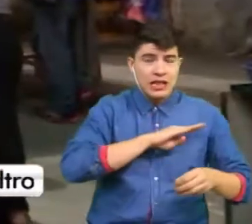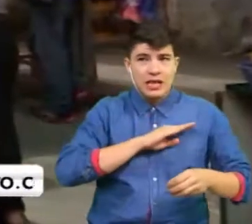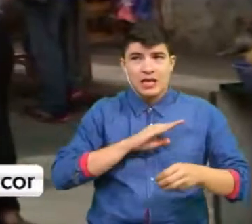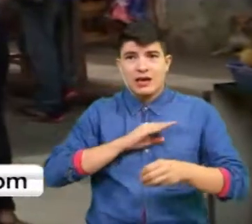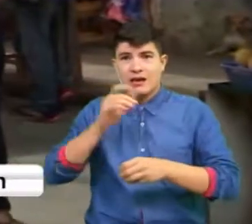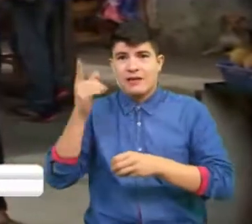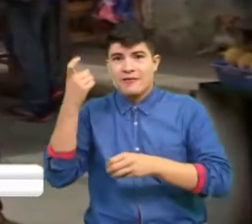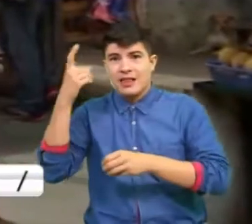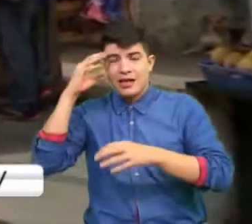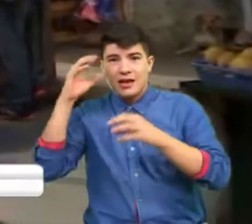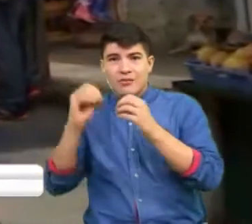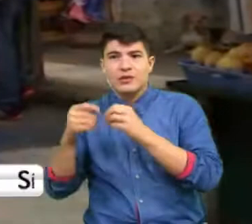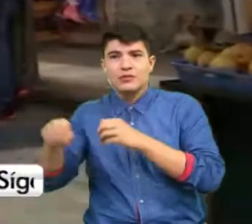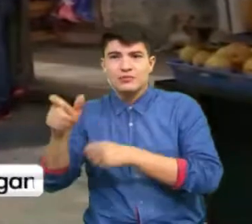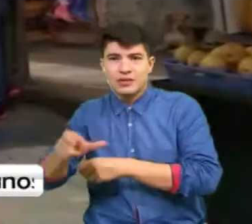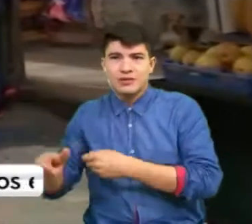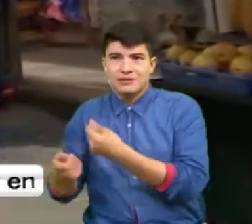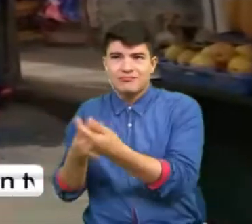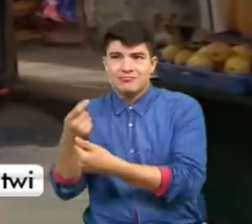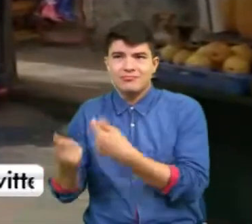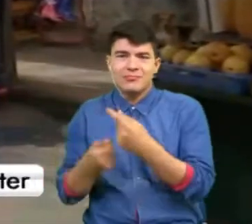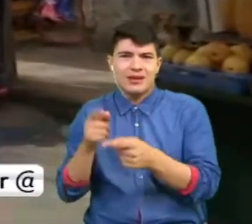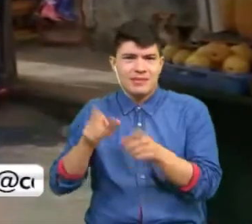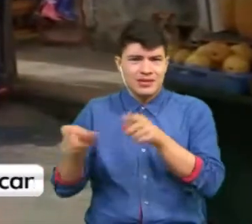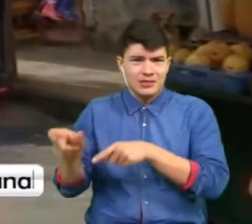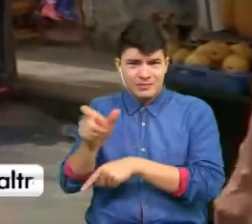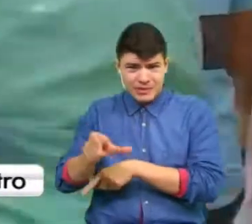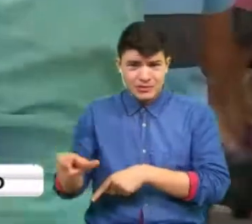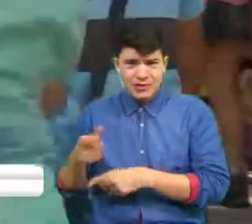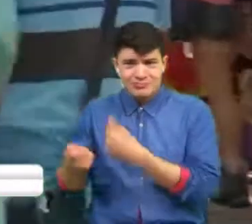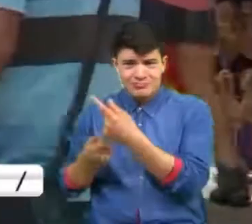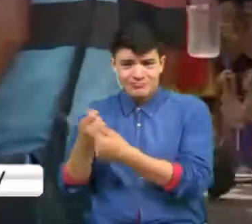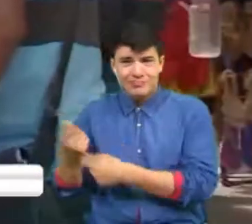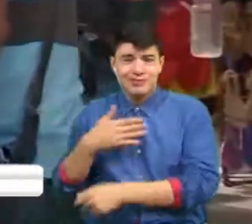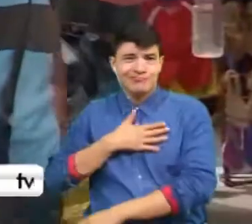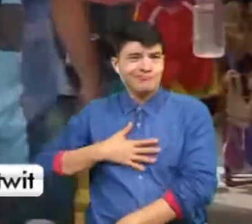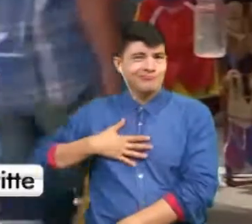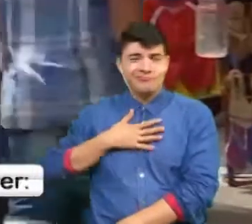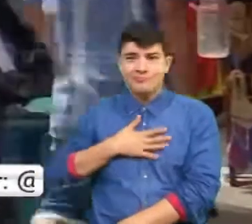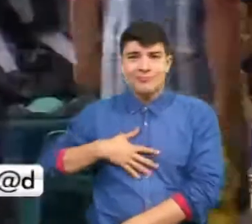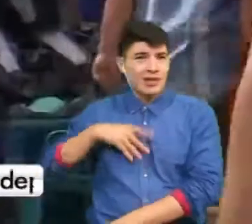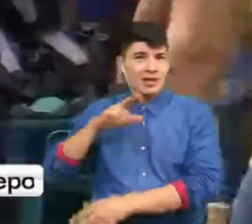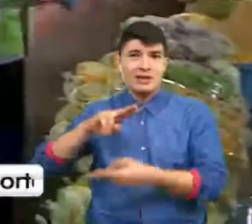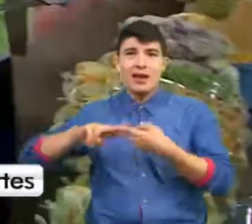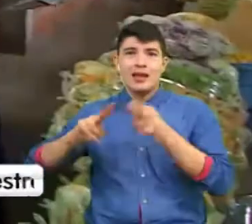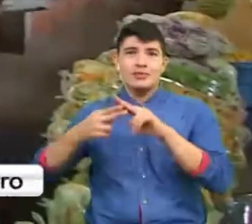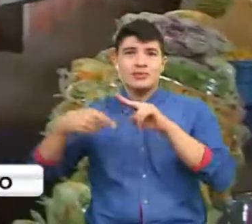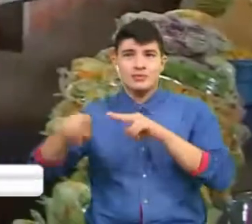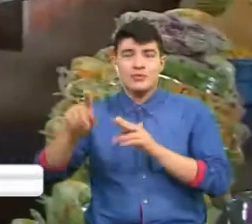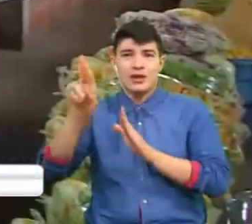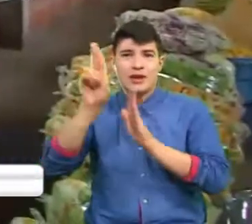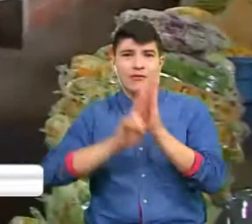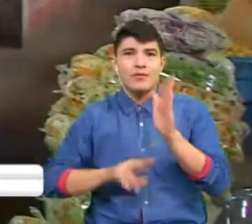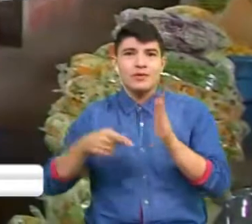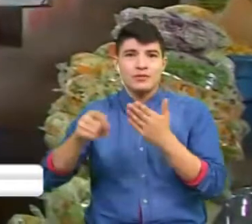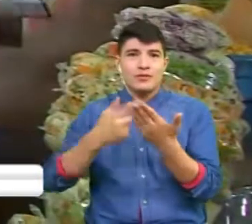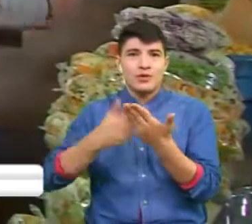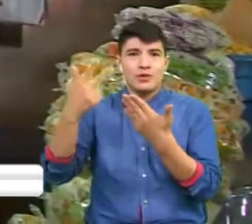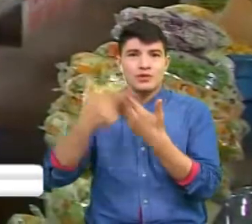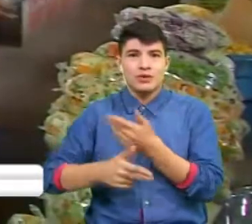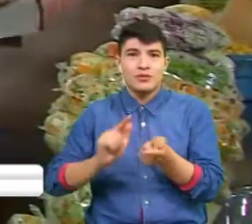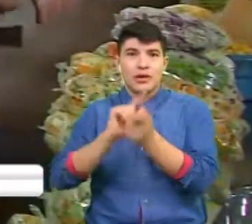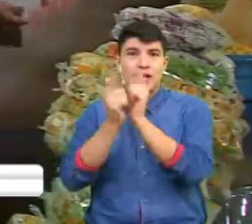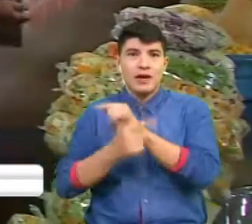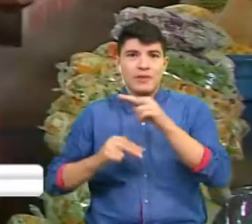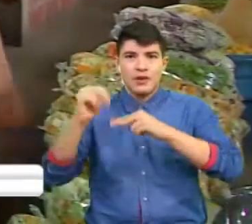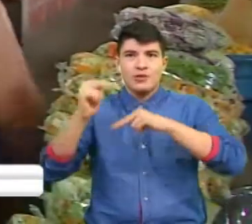Noticias ha registrado el inconformismo de comerciantes de la Plaza de Mercado de Piedecuesta con respecto a la reforma y el proyecto de reestructuración